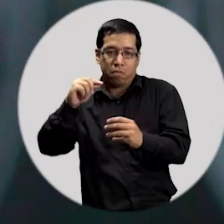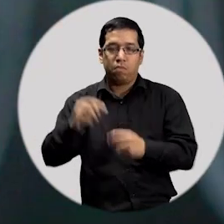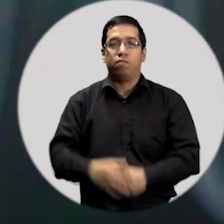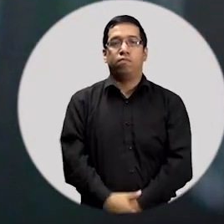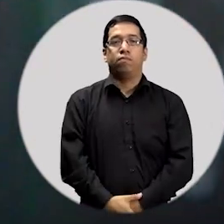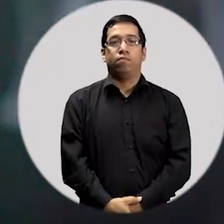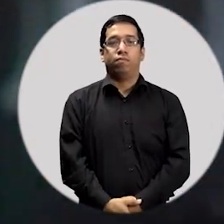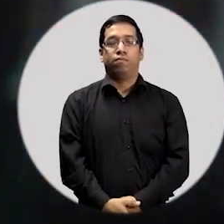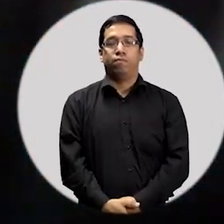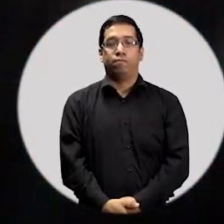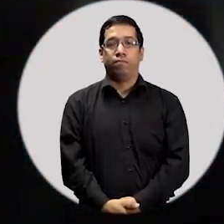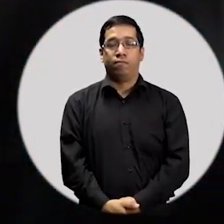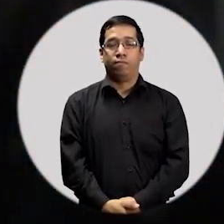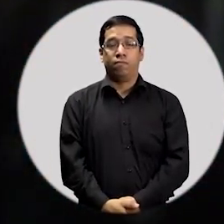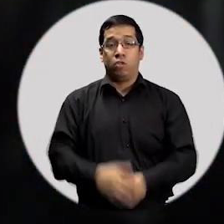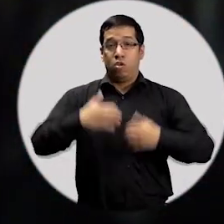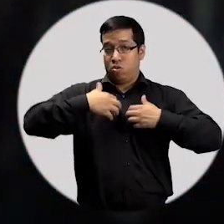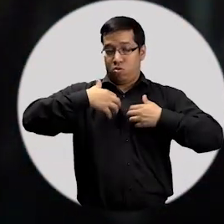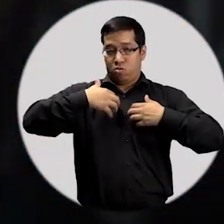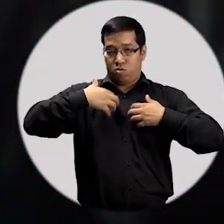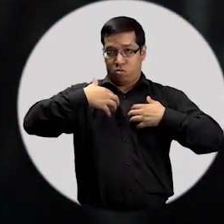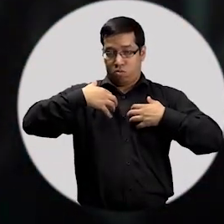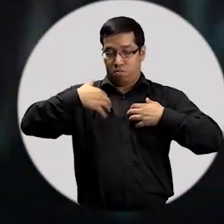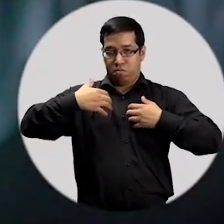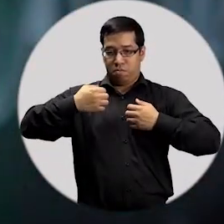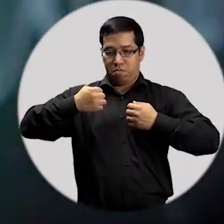copas, también pueden ser los mandalas en sí.